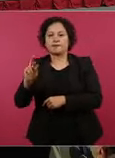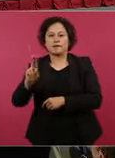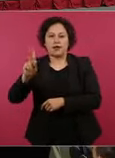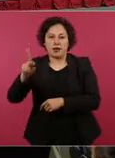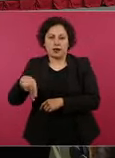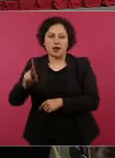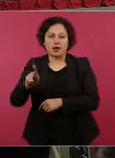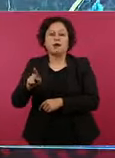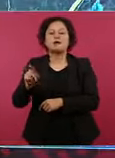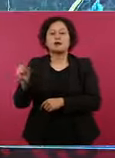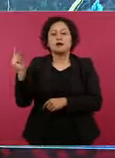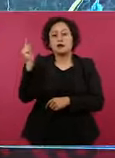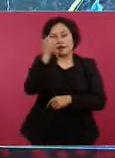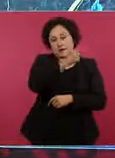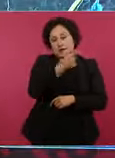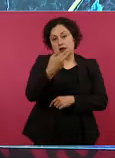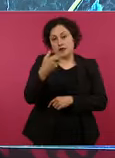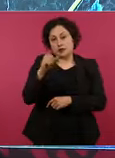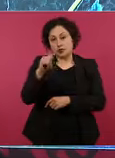Houston.